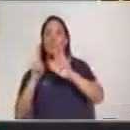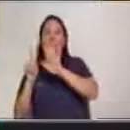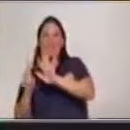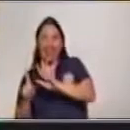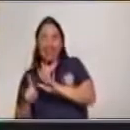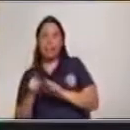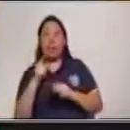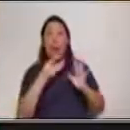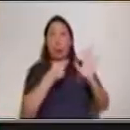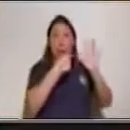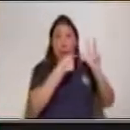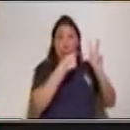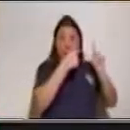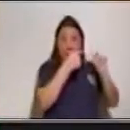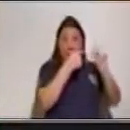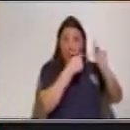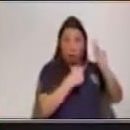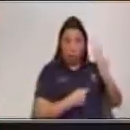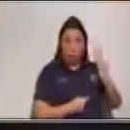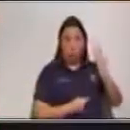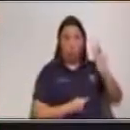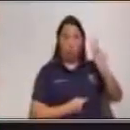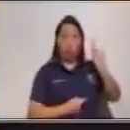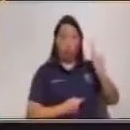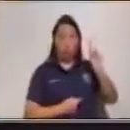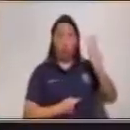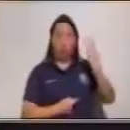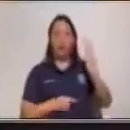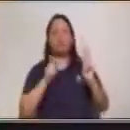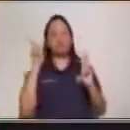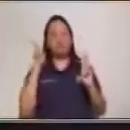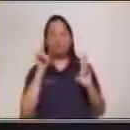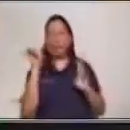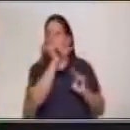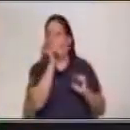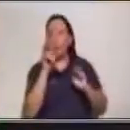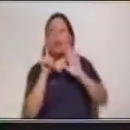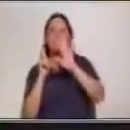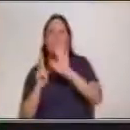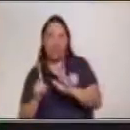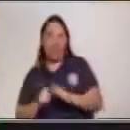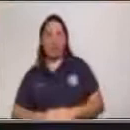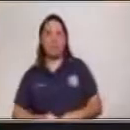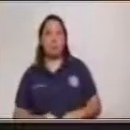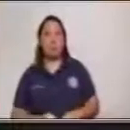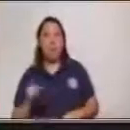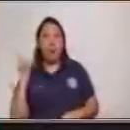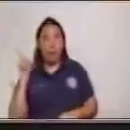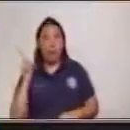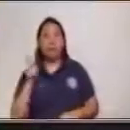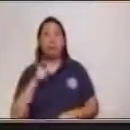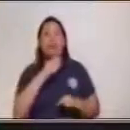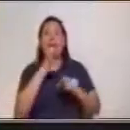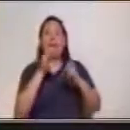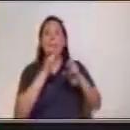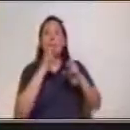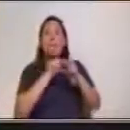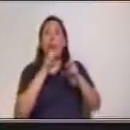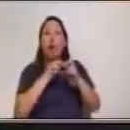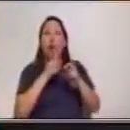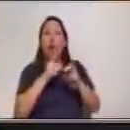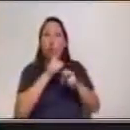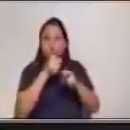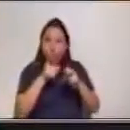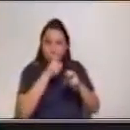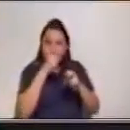Todos esos números yo puedo dividir 6 entre 1 y obtener un resultado entero. Yo puedo dividir 6 entre 2 y